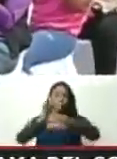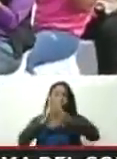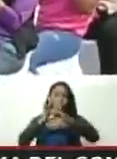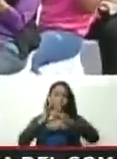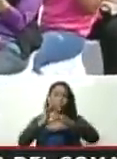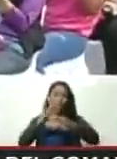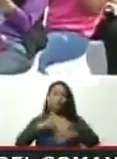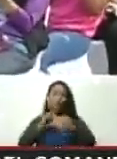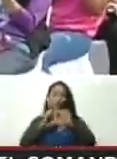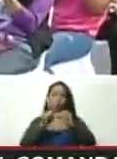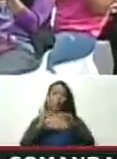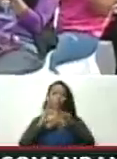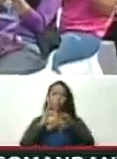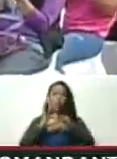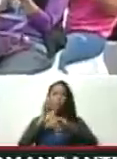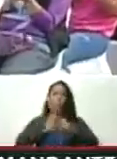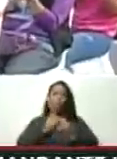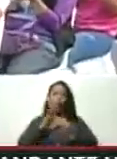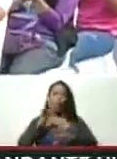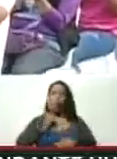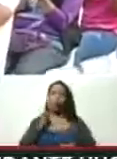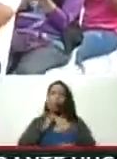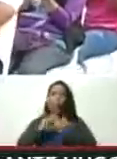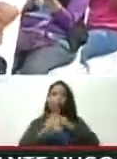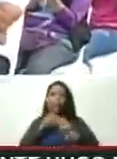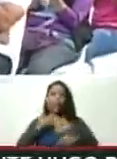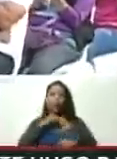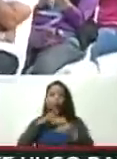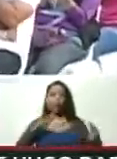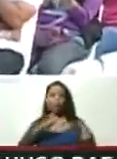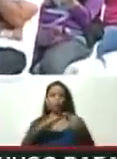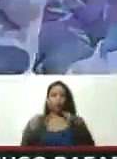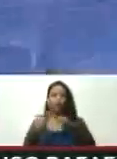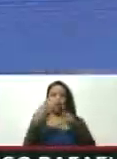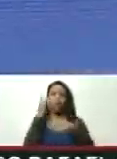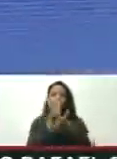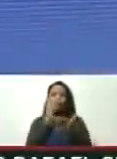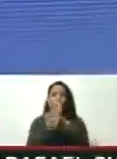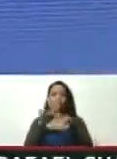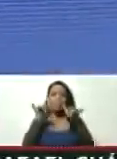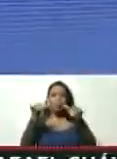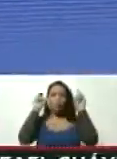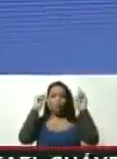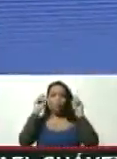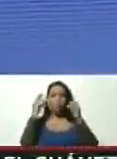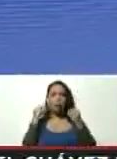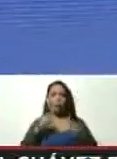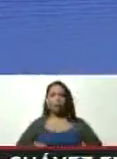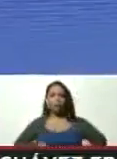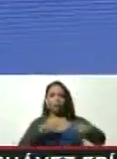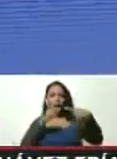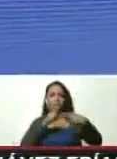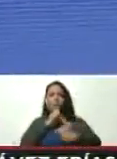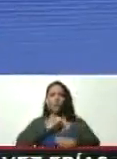seguiremos unidos por lo que sea necesario y nos encontrarán siempre en la misma trinchera para enfrentar a los enemigos de la